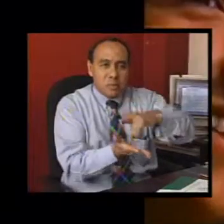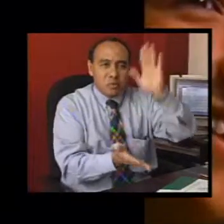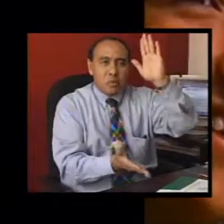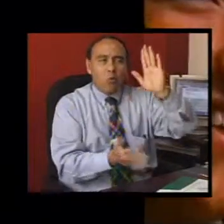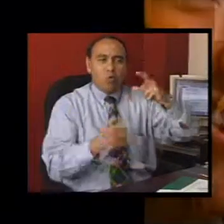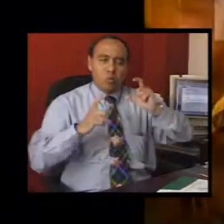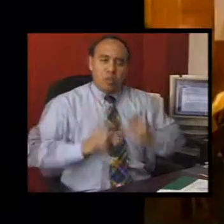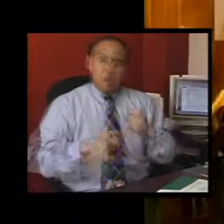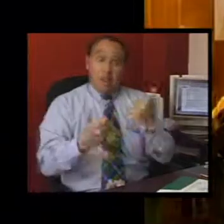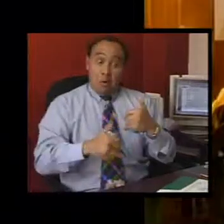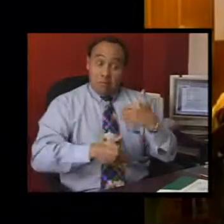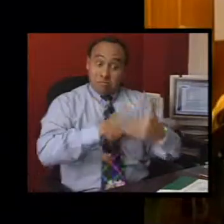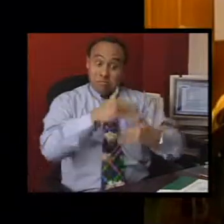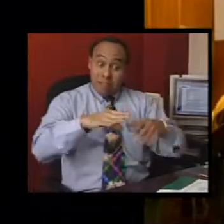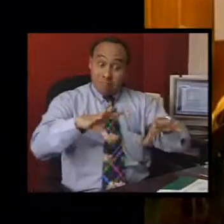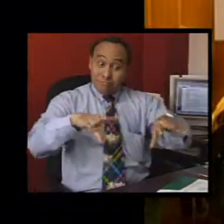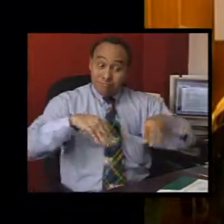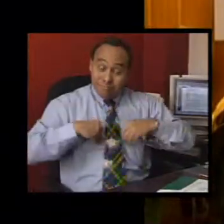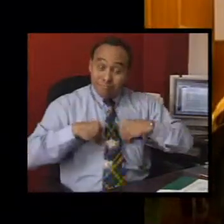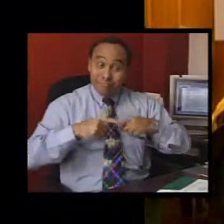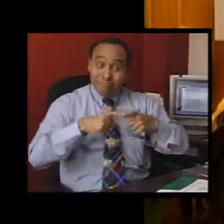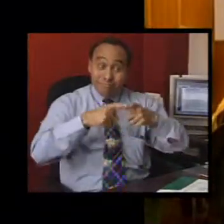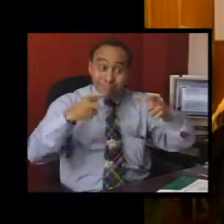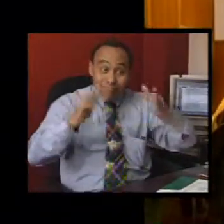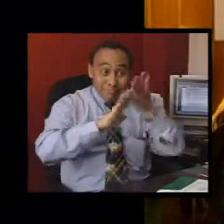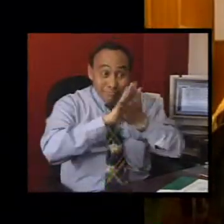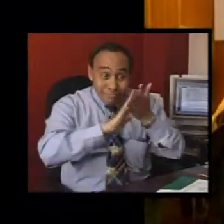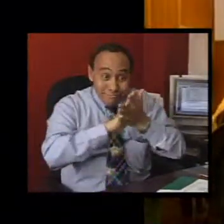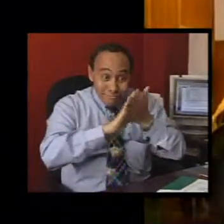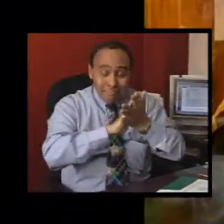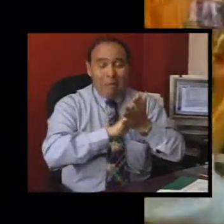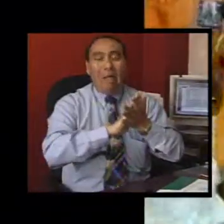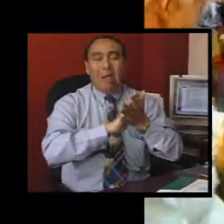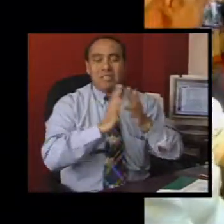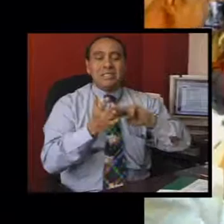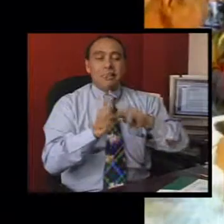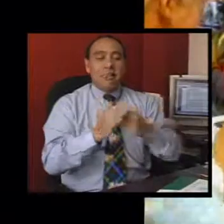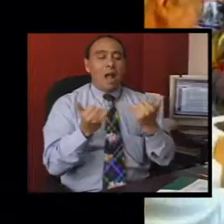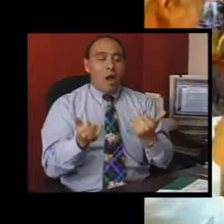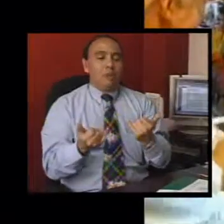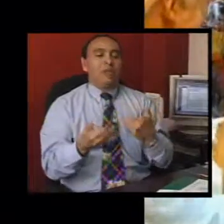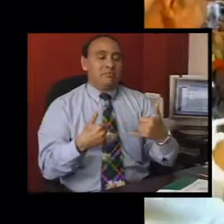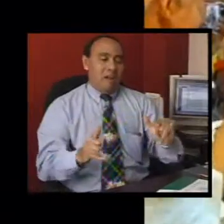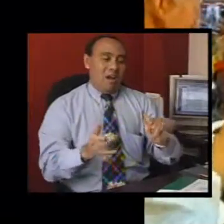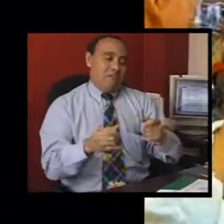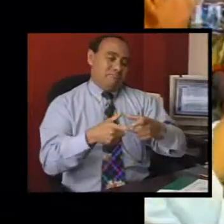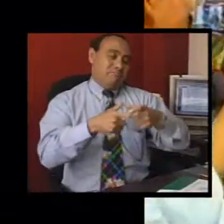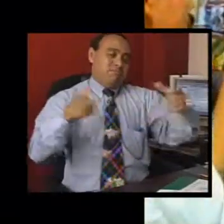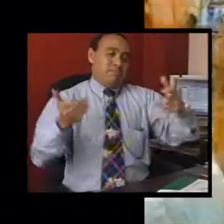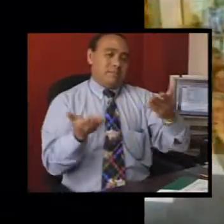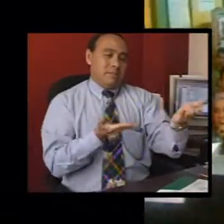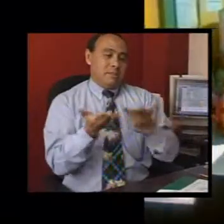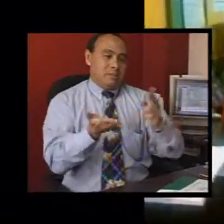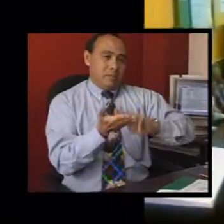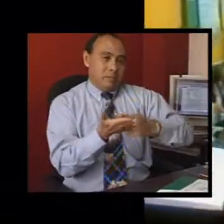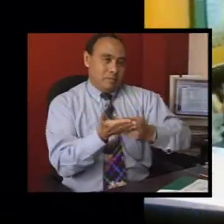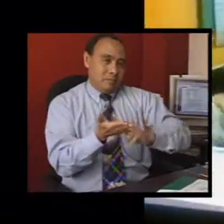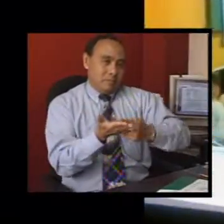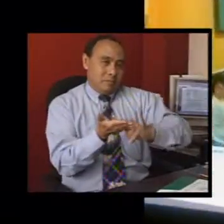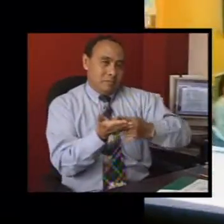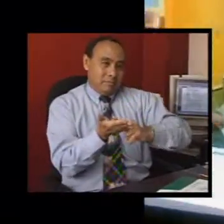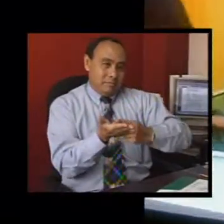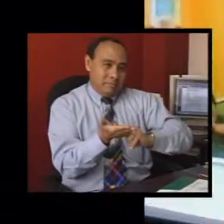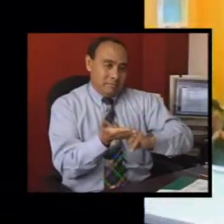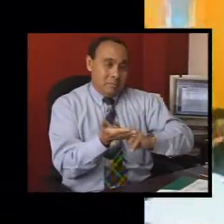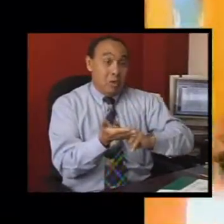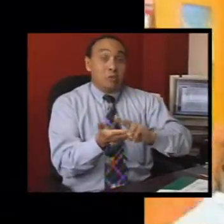como ciudadanos. Se aceptó la lengua de señas con el idioma de las personas sordas y se han ampliado los servicios de interpretación.